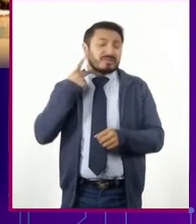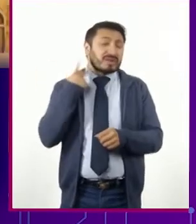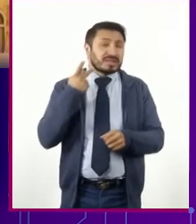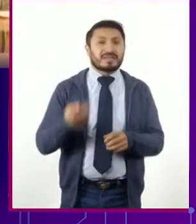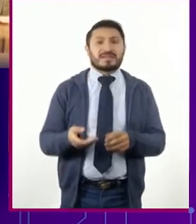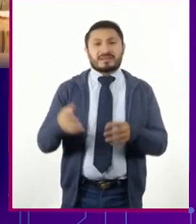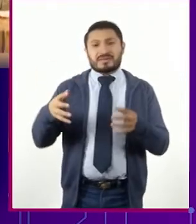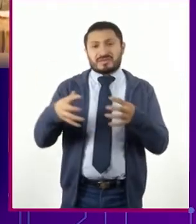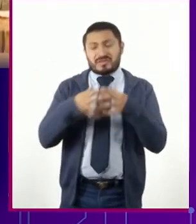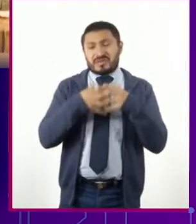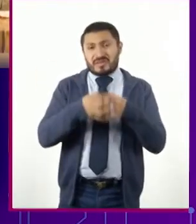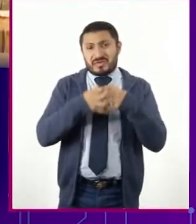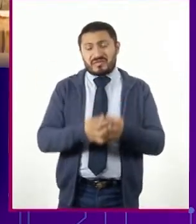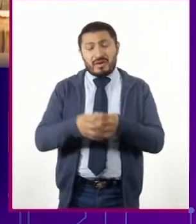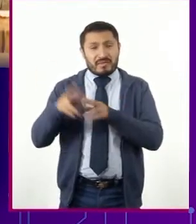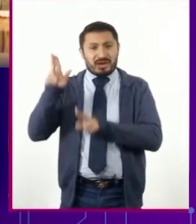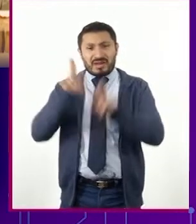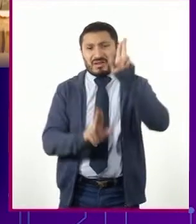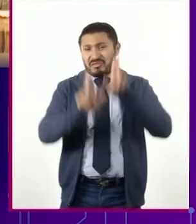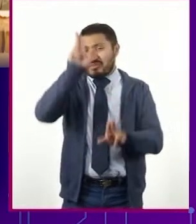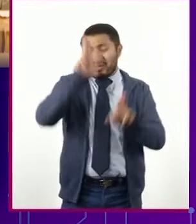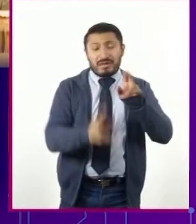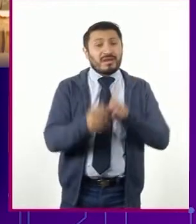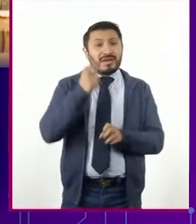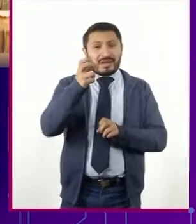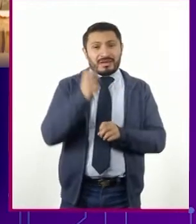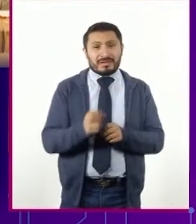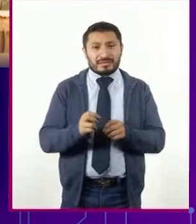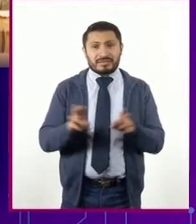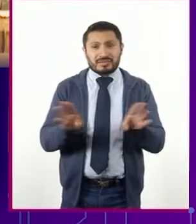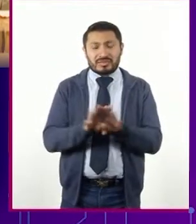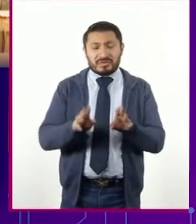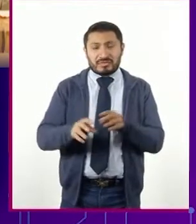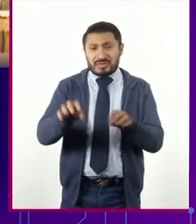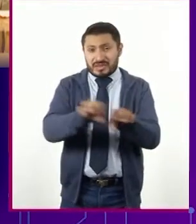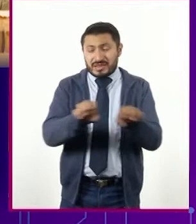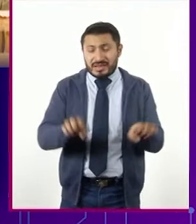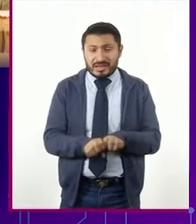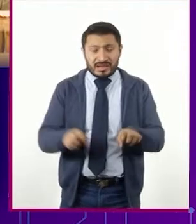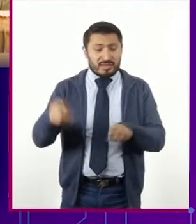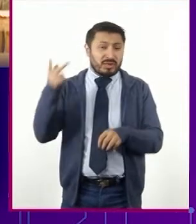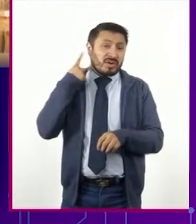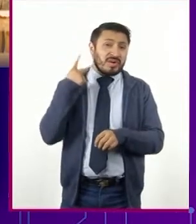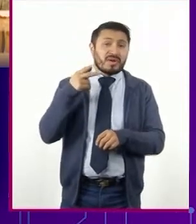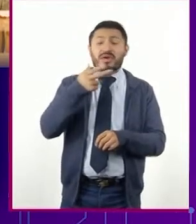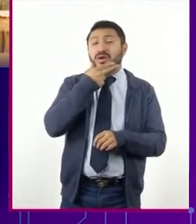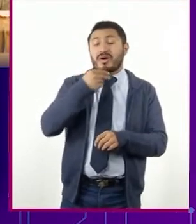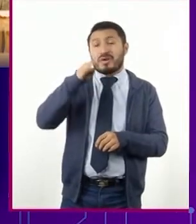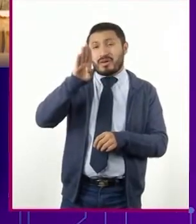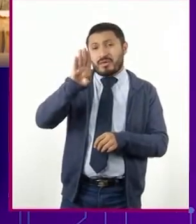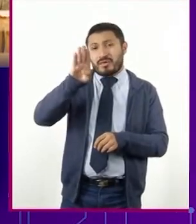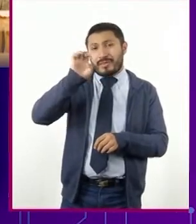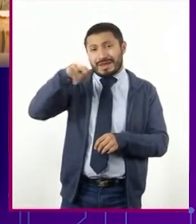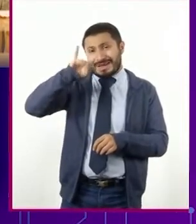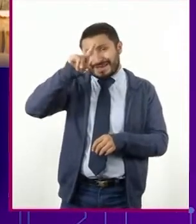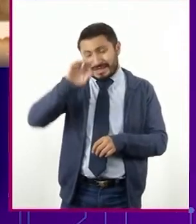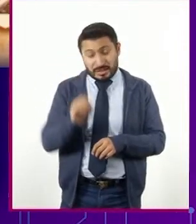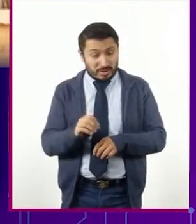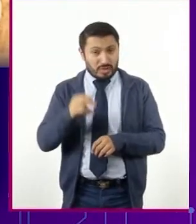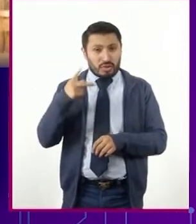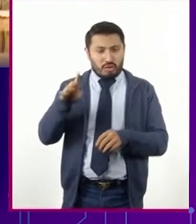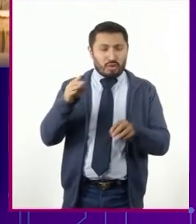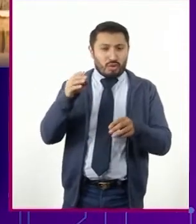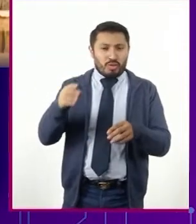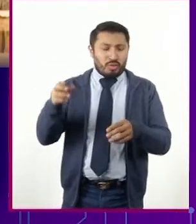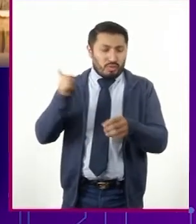huelgas. En este contexto, el partido fascista de Benito Mussolini, en el que más de la mitad de sus miembros